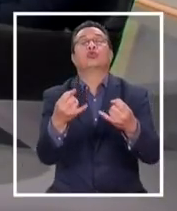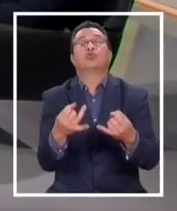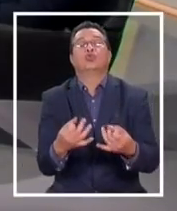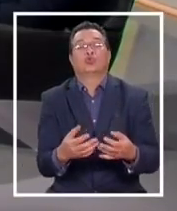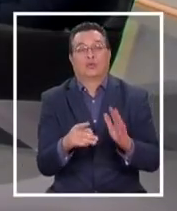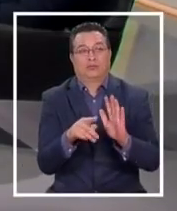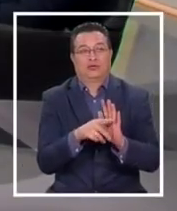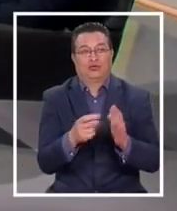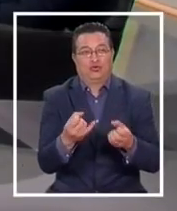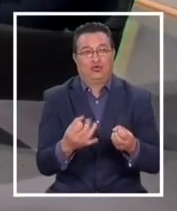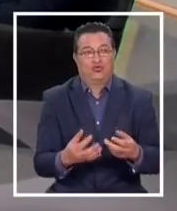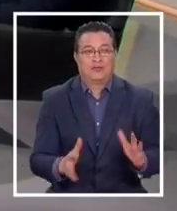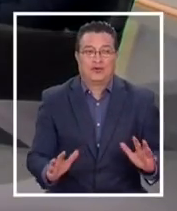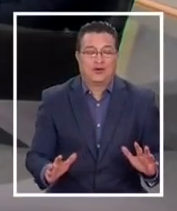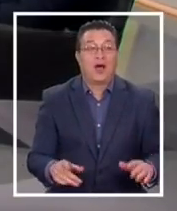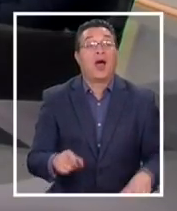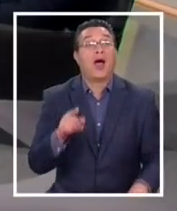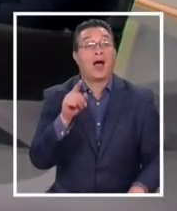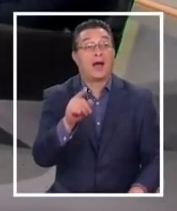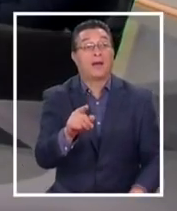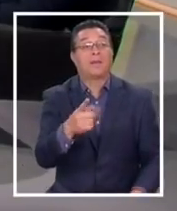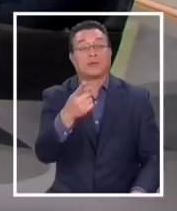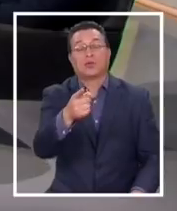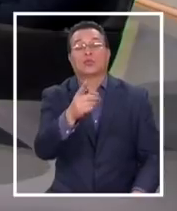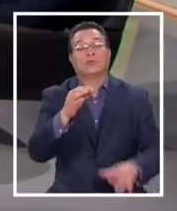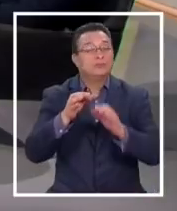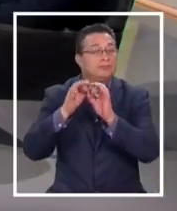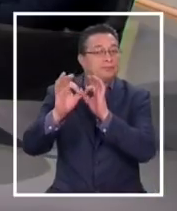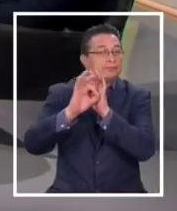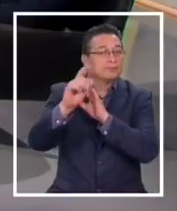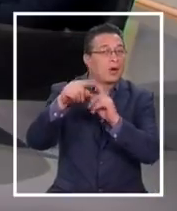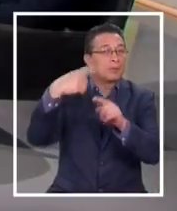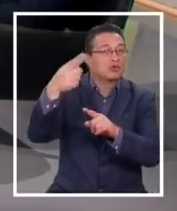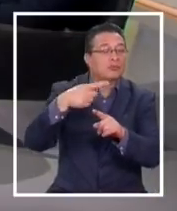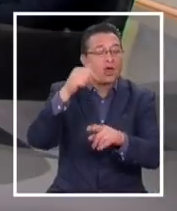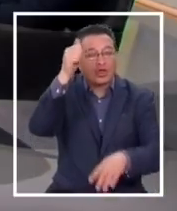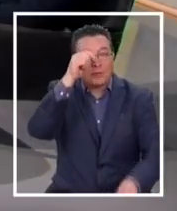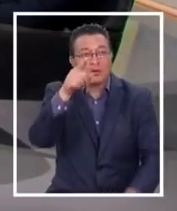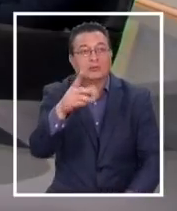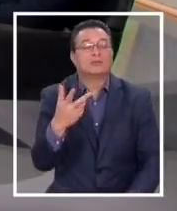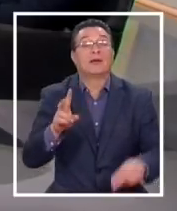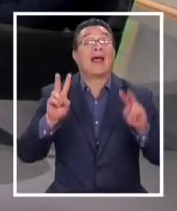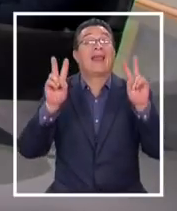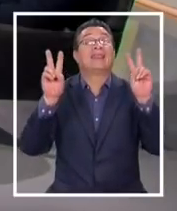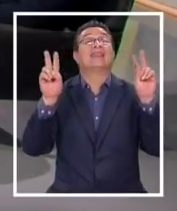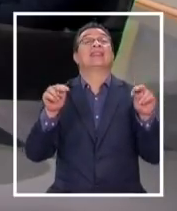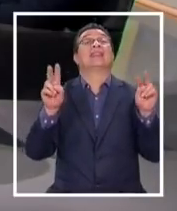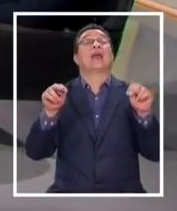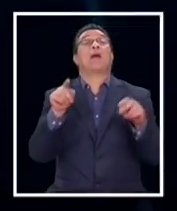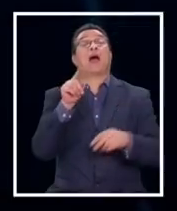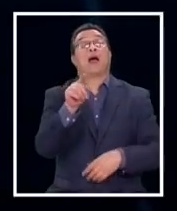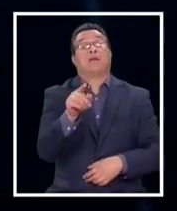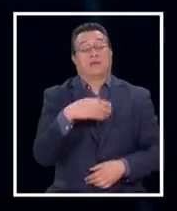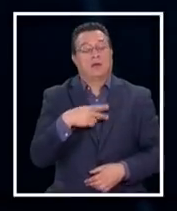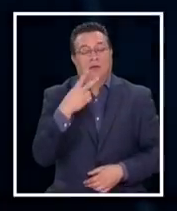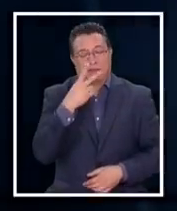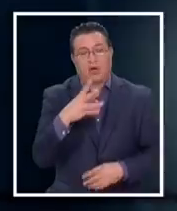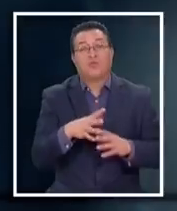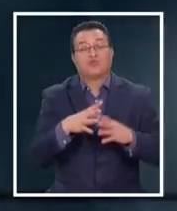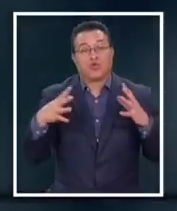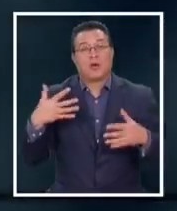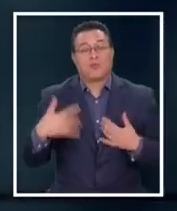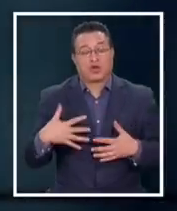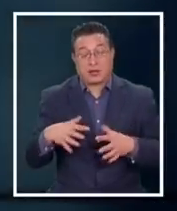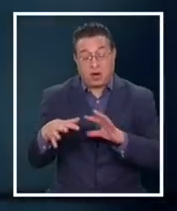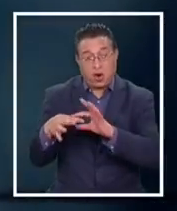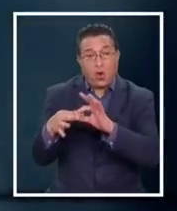claro, segundos, Paulina Bodanovich. No, proyección para el próximo domingo. Espérate, respecto primero del tema, me parece muy importante que Unidad